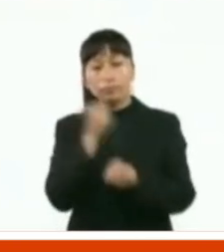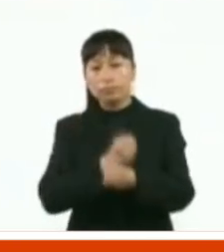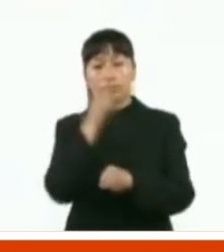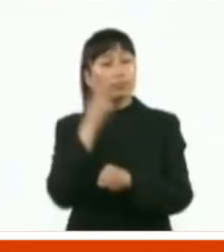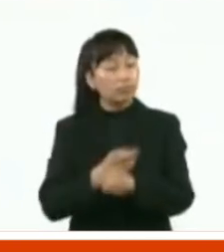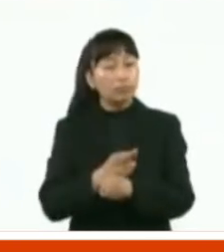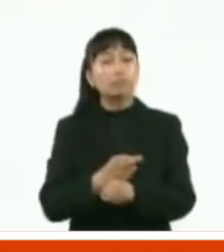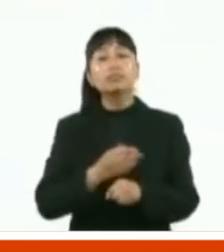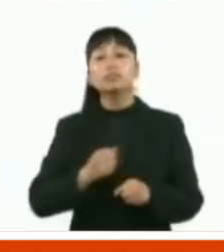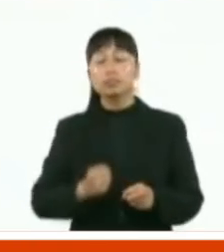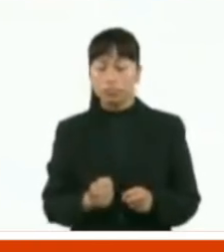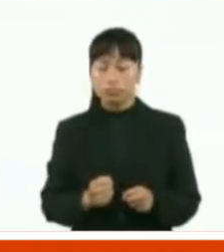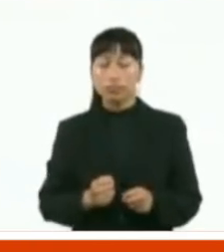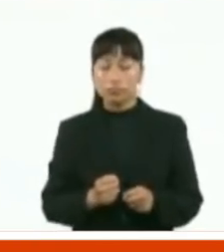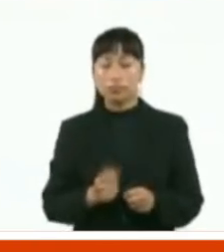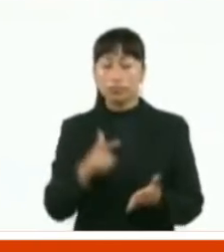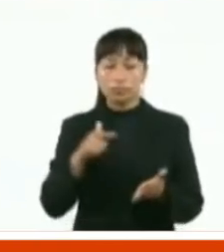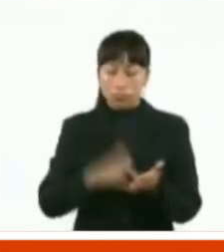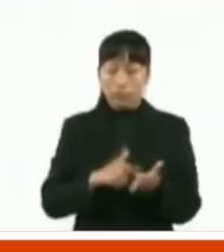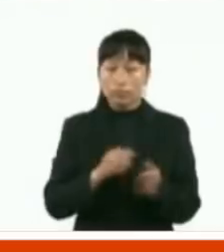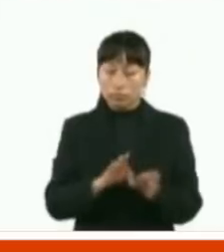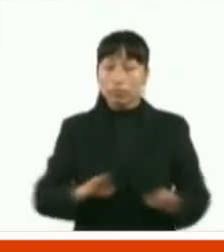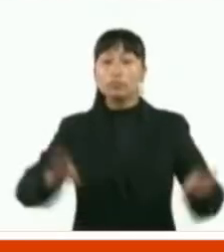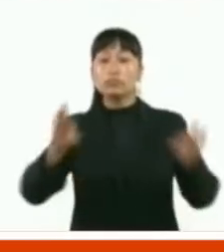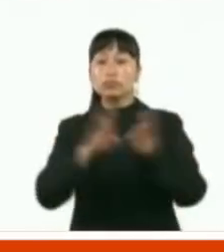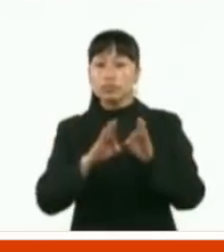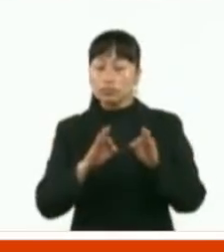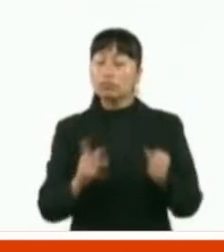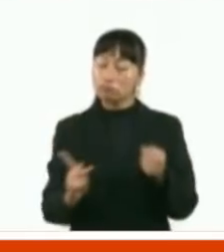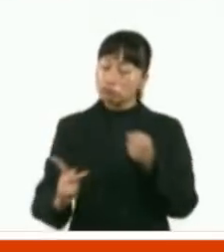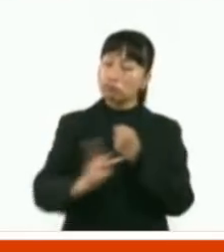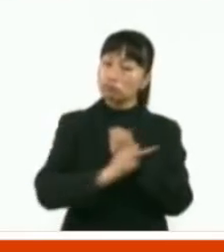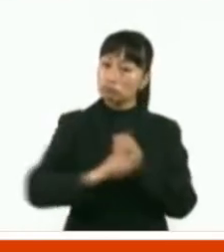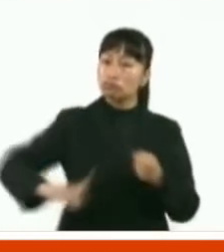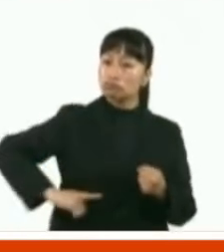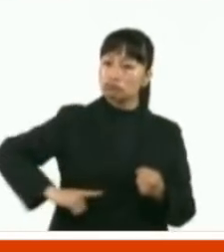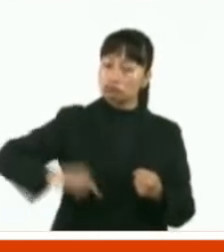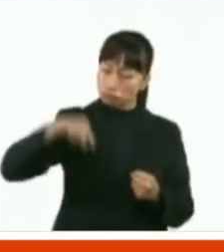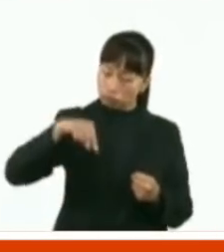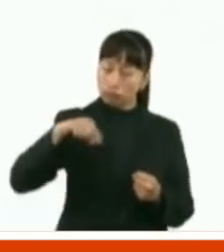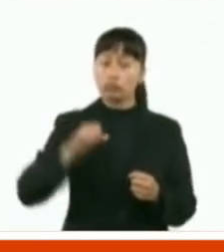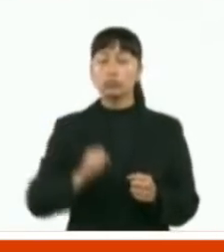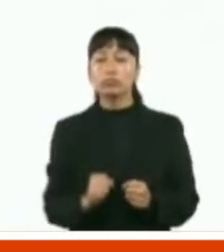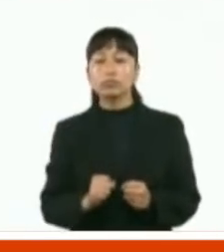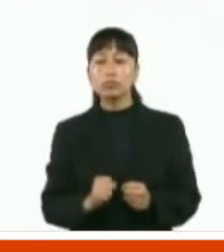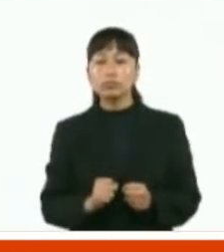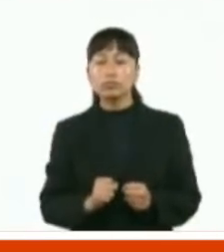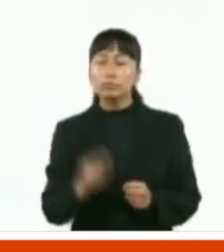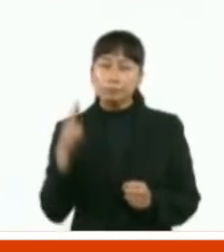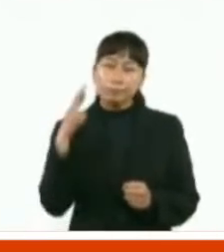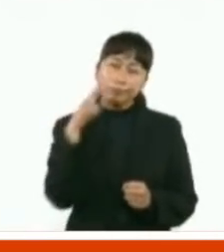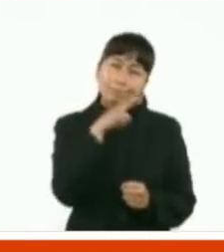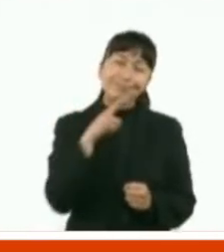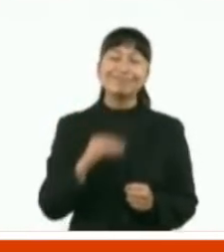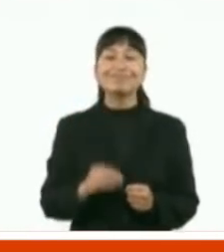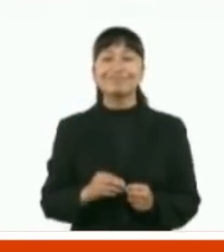al frente de los principales espacios del Gobierno de México. Muy rápidamente